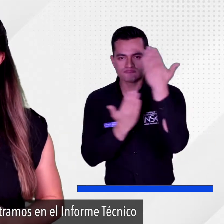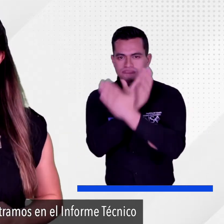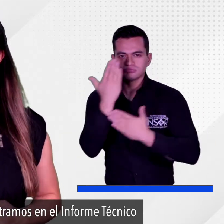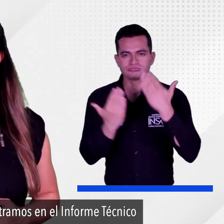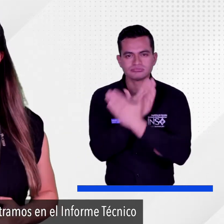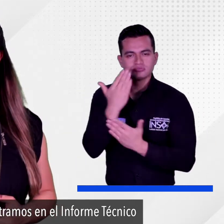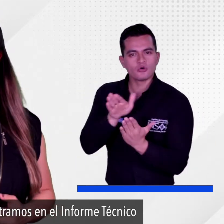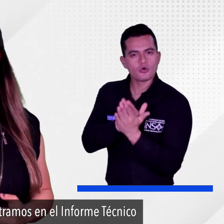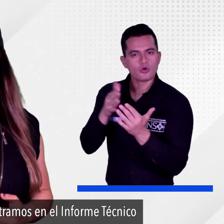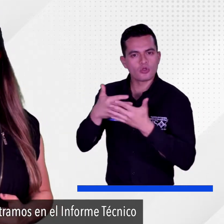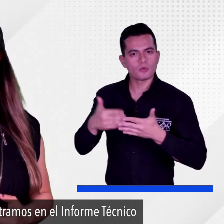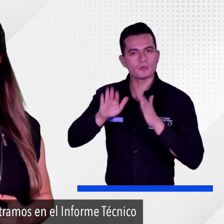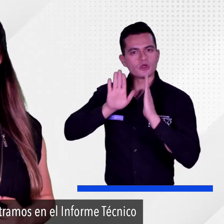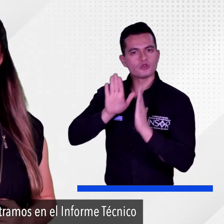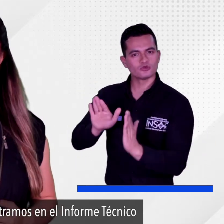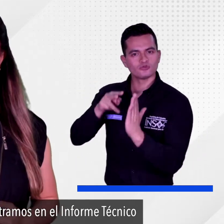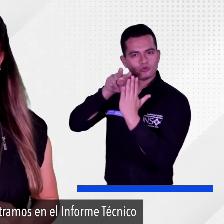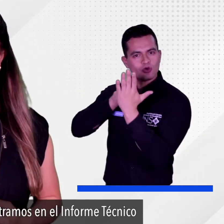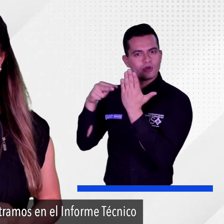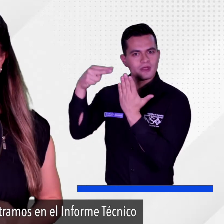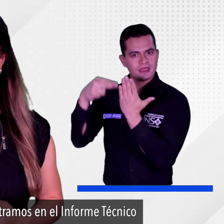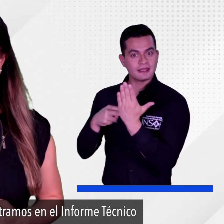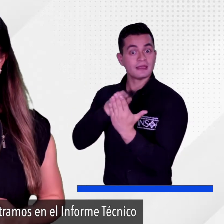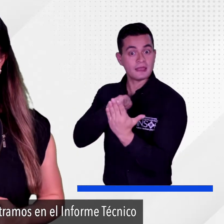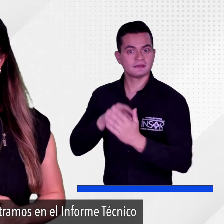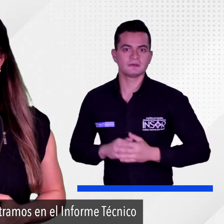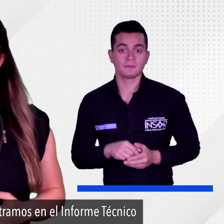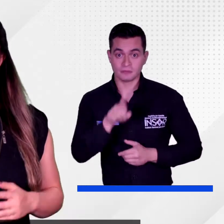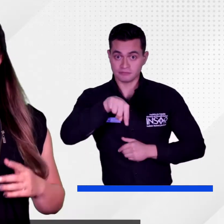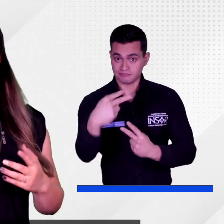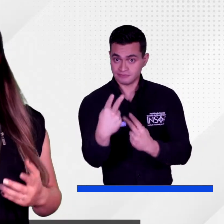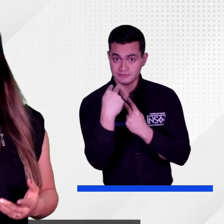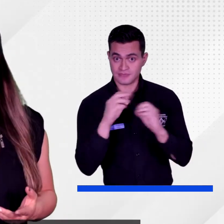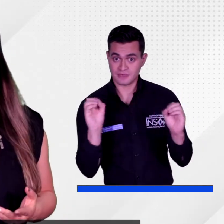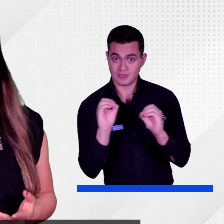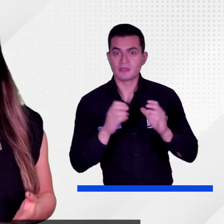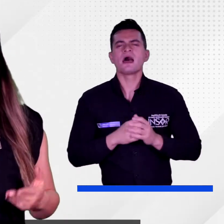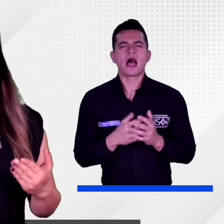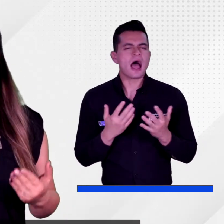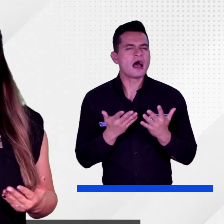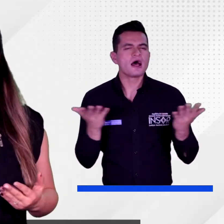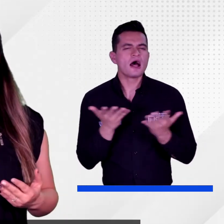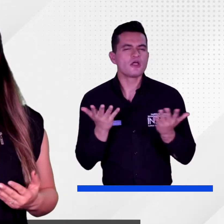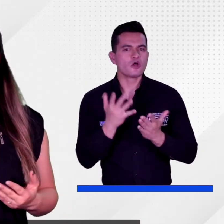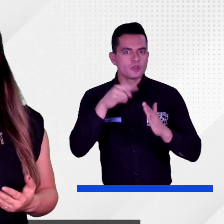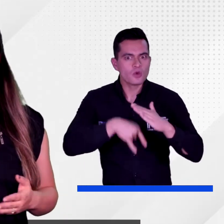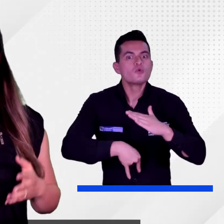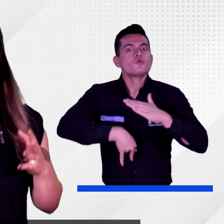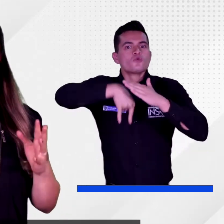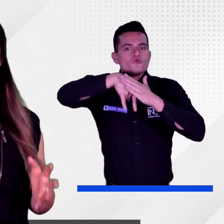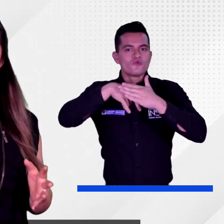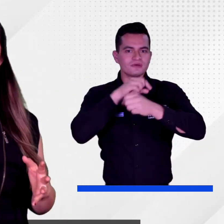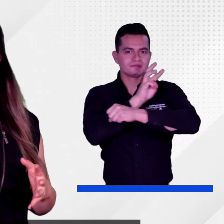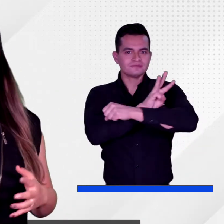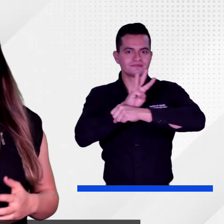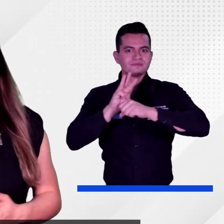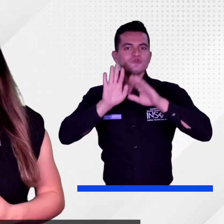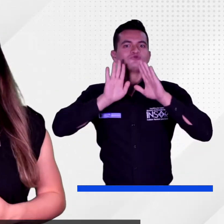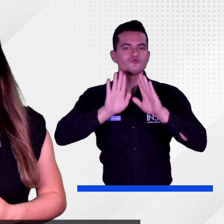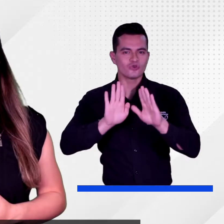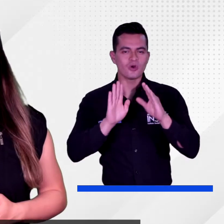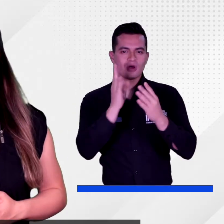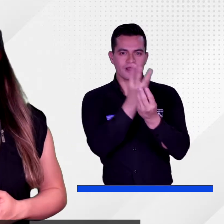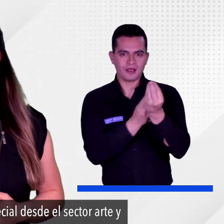documentos que encontramos en el informe técnico de perspectivas y saberes. Si aún no lo han visto, nos pueden encontrar en el espacio de